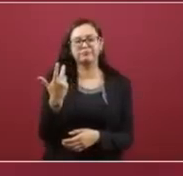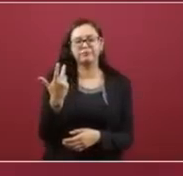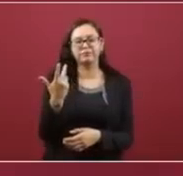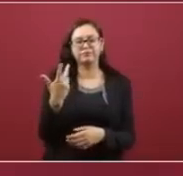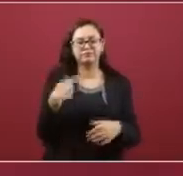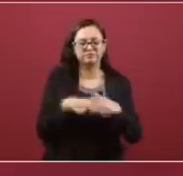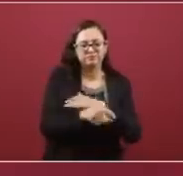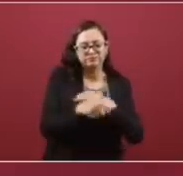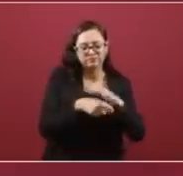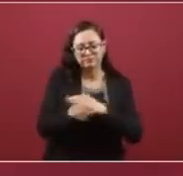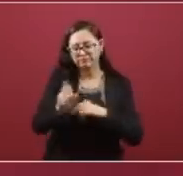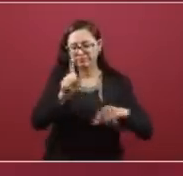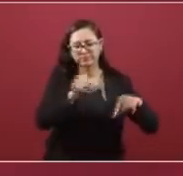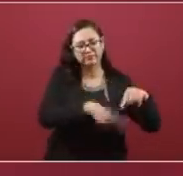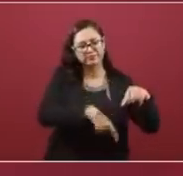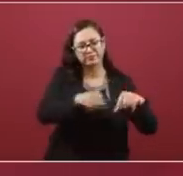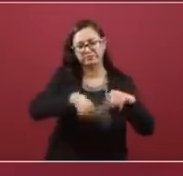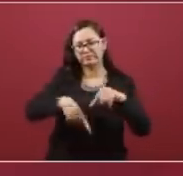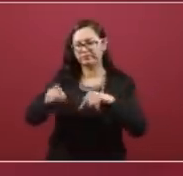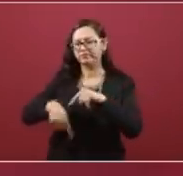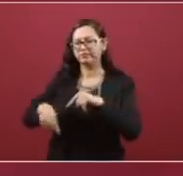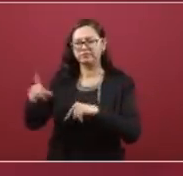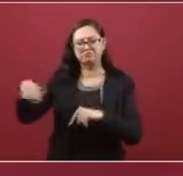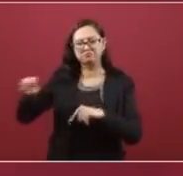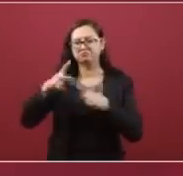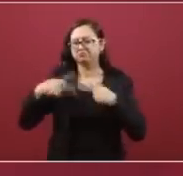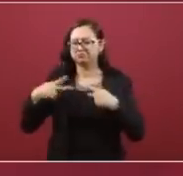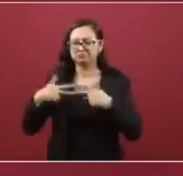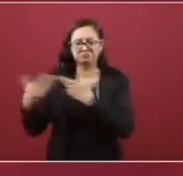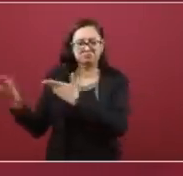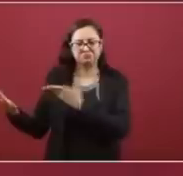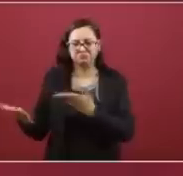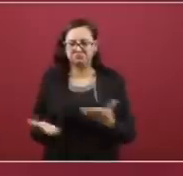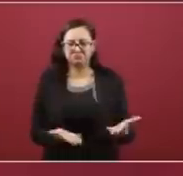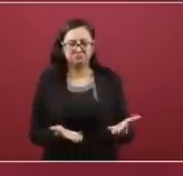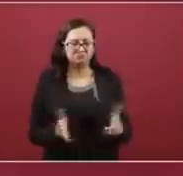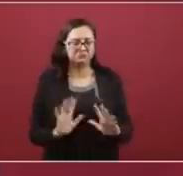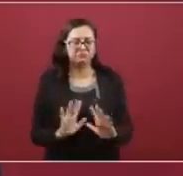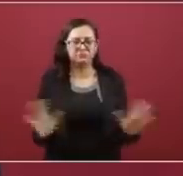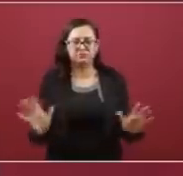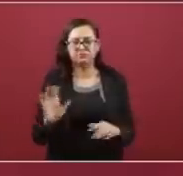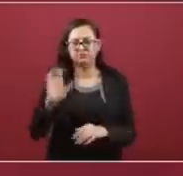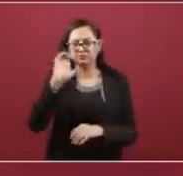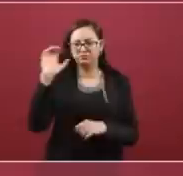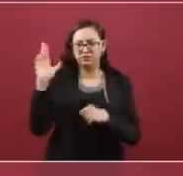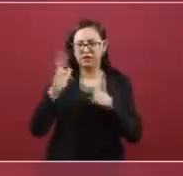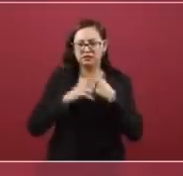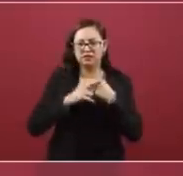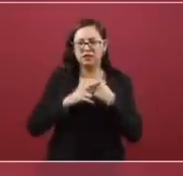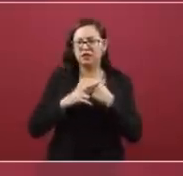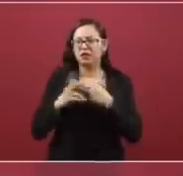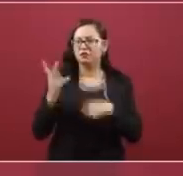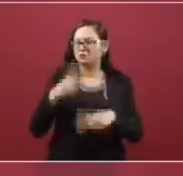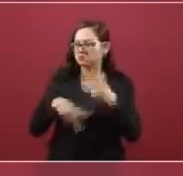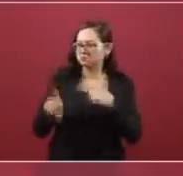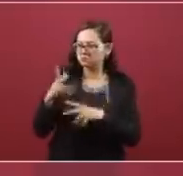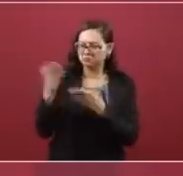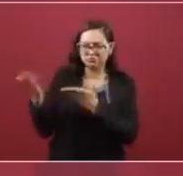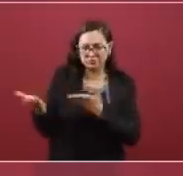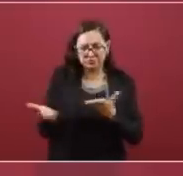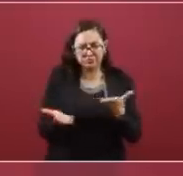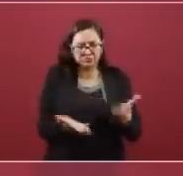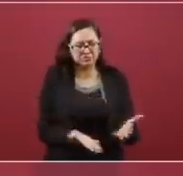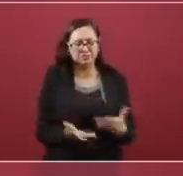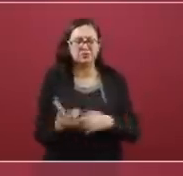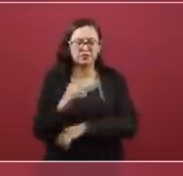extorsión a personas a extranjeros eh en el aeropuerto